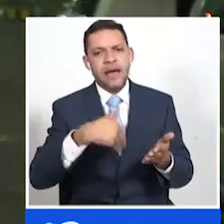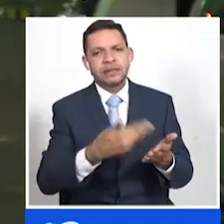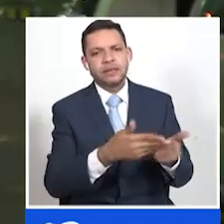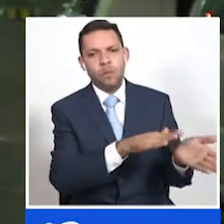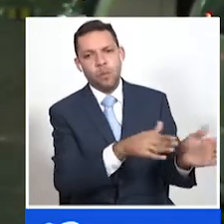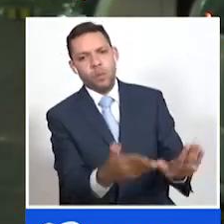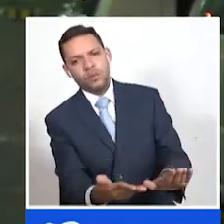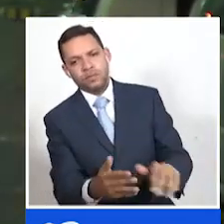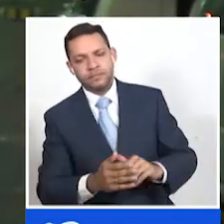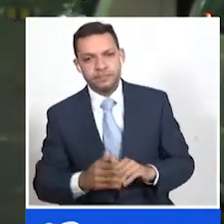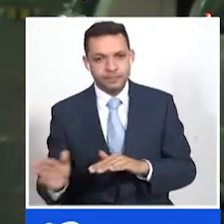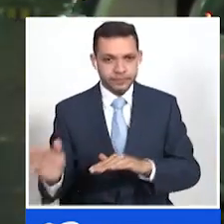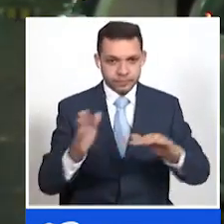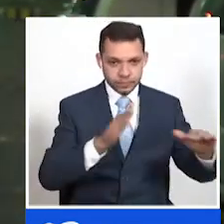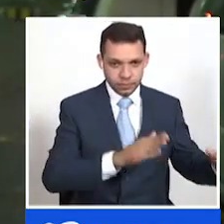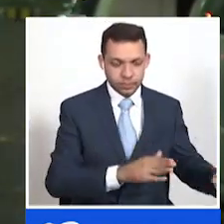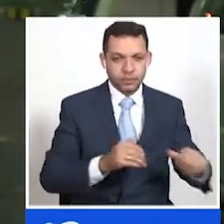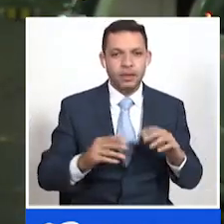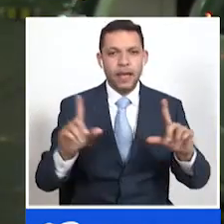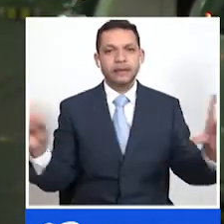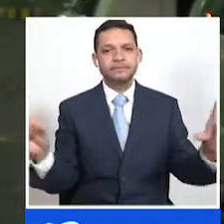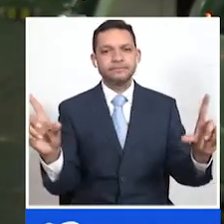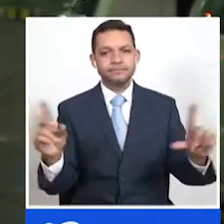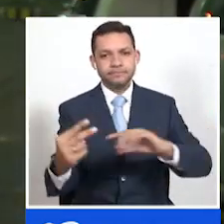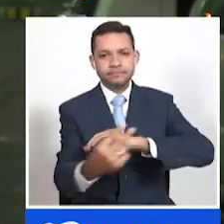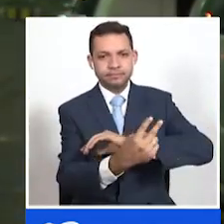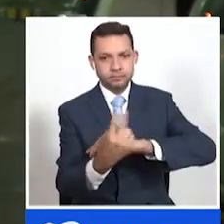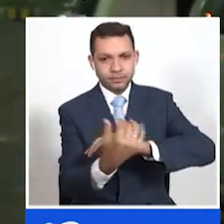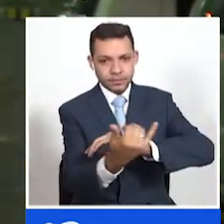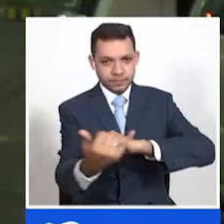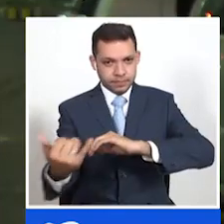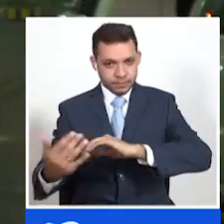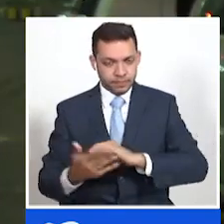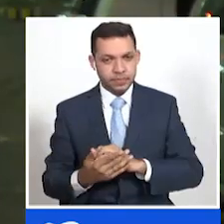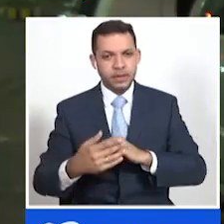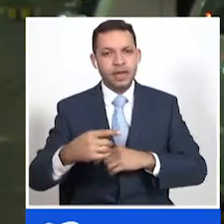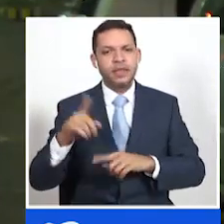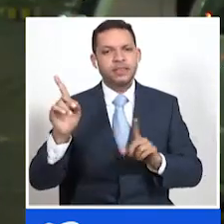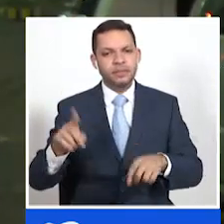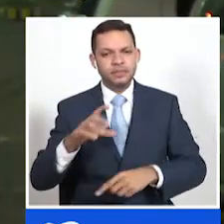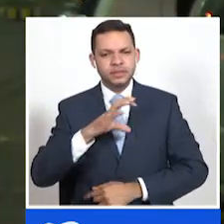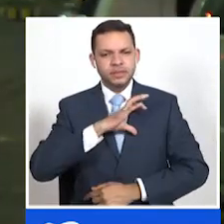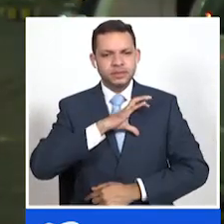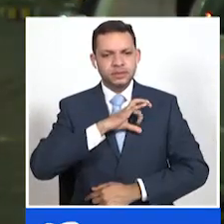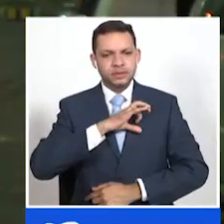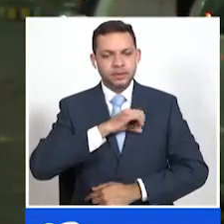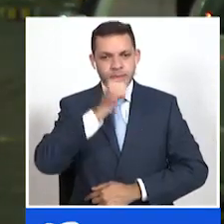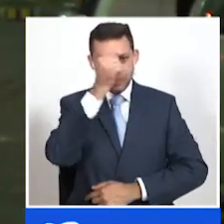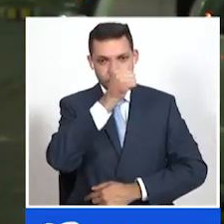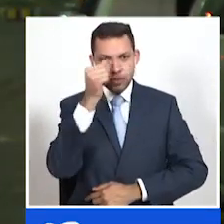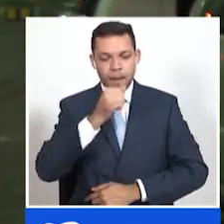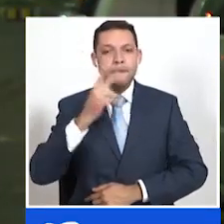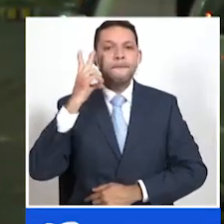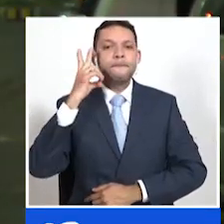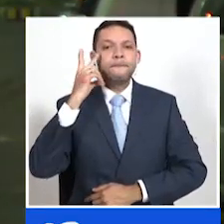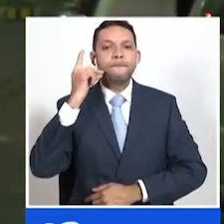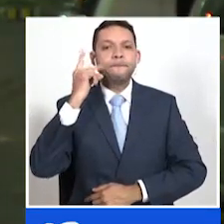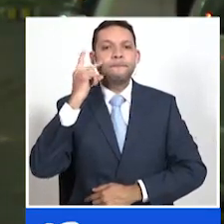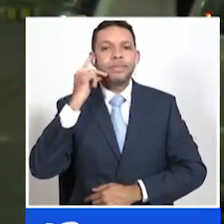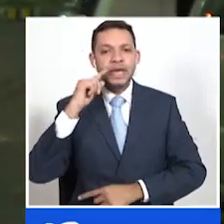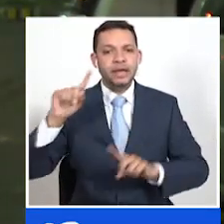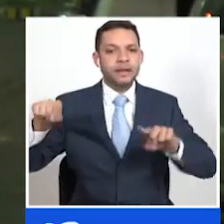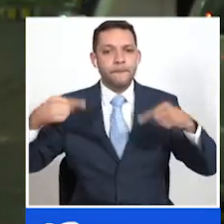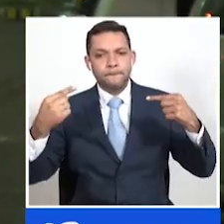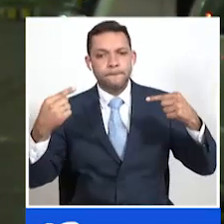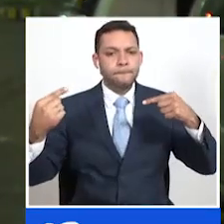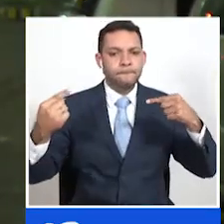esta mañana murió. También a todos nuestros televidentes le contamos que justamente este fin de semana el Deportivo Pereira jugó un partido en el